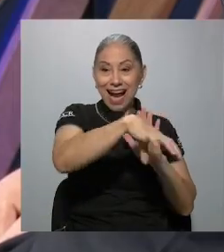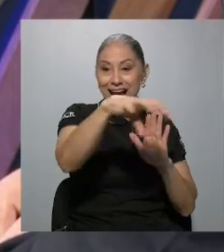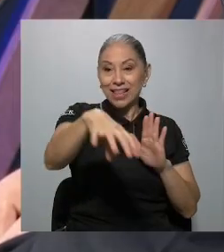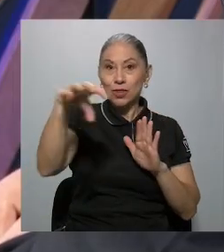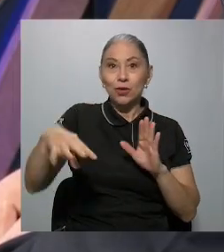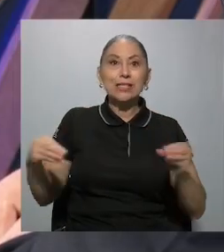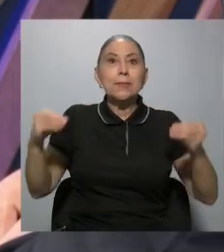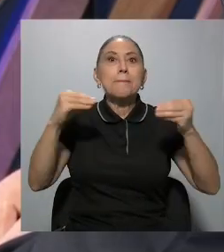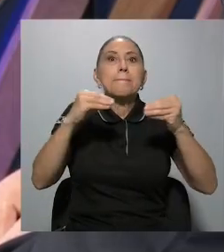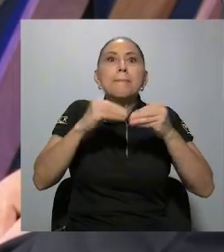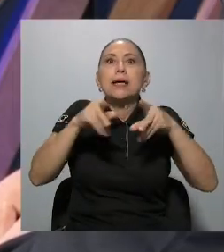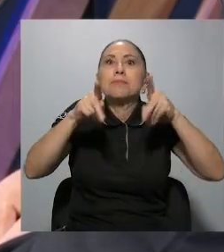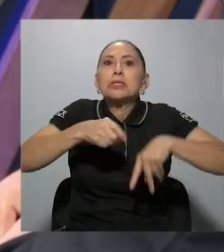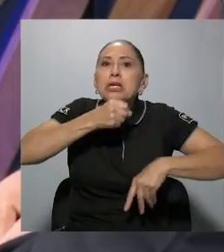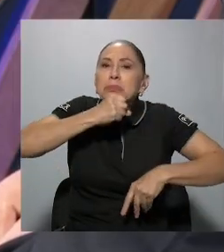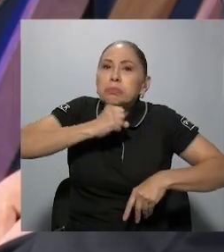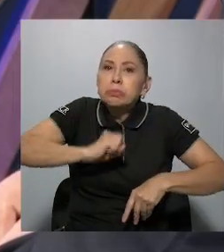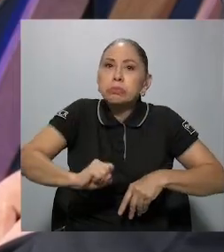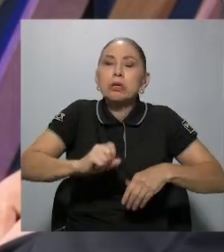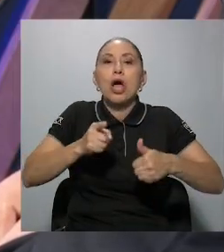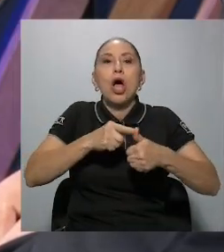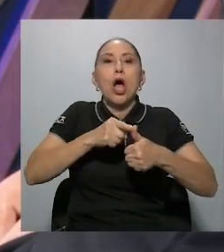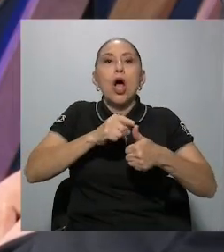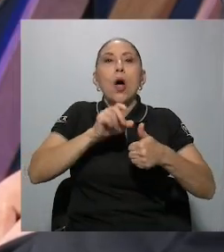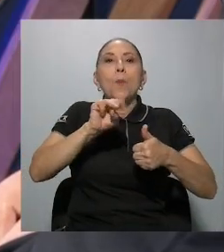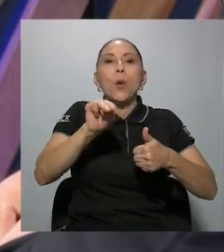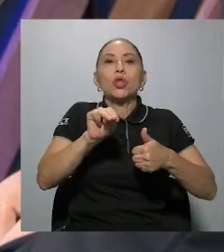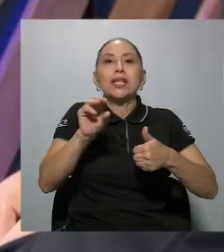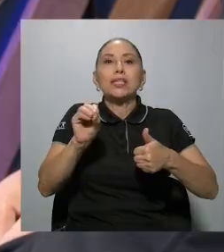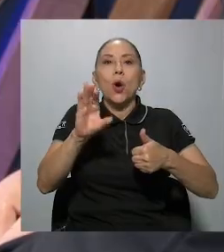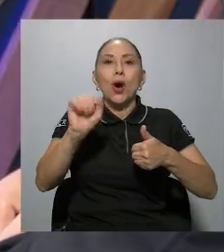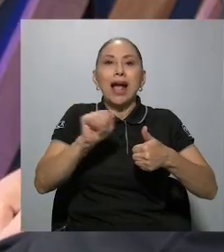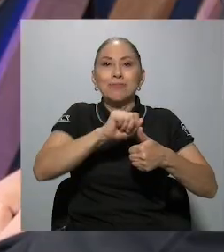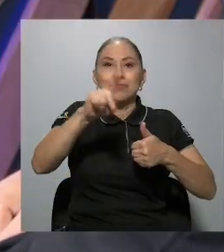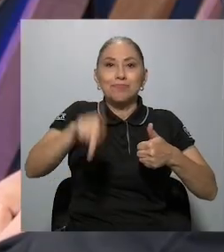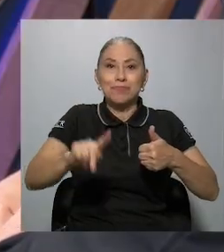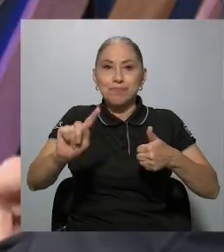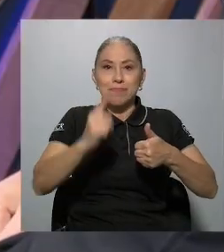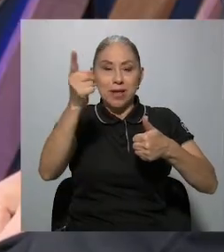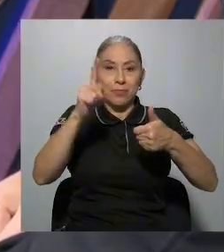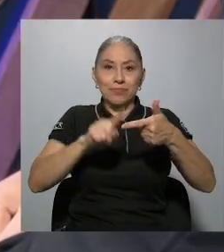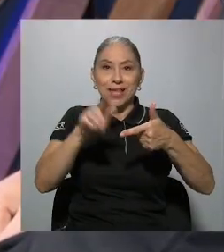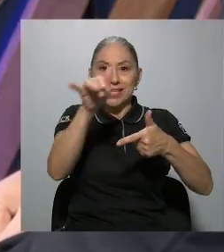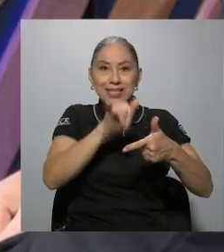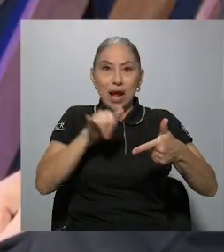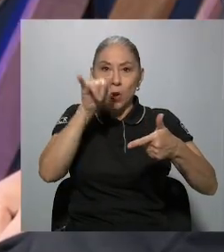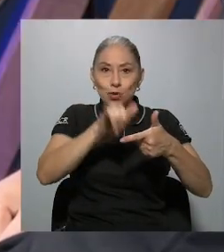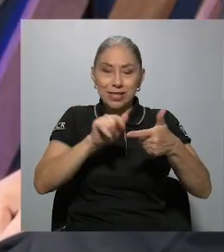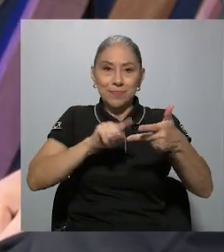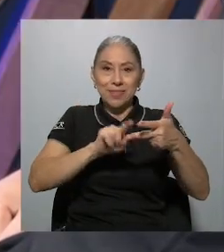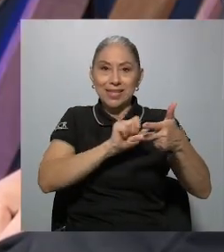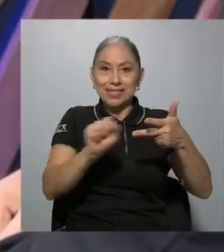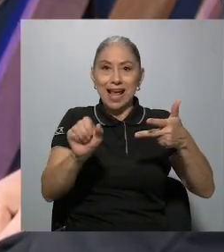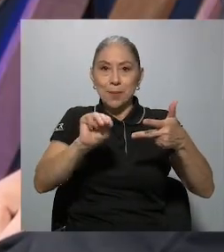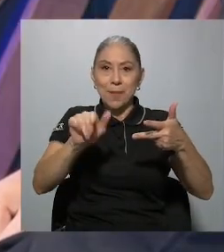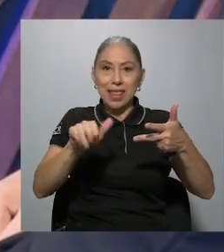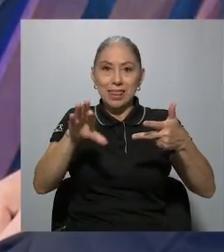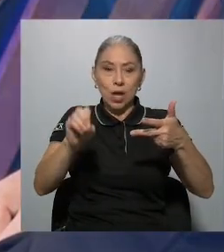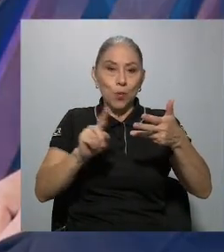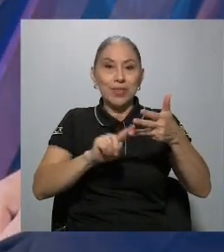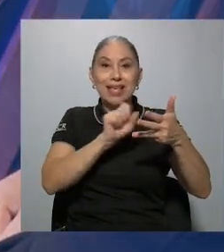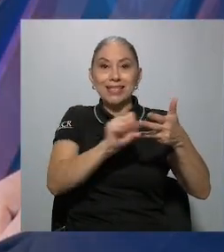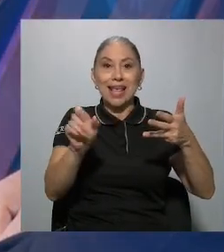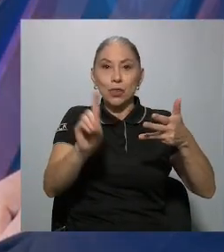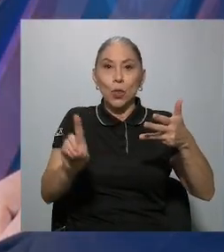los cantones con mayor índice de envejecimiento, tenemos a Montes de Oca en el primer lugar, tenemos a